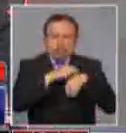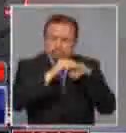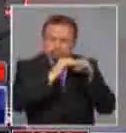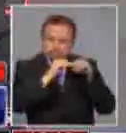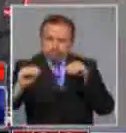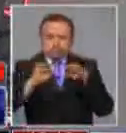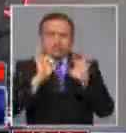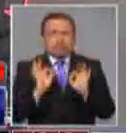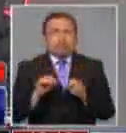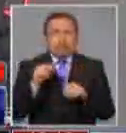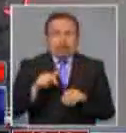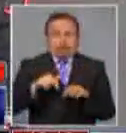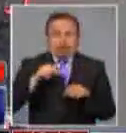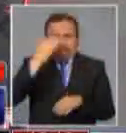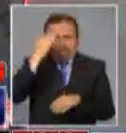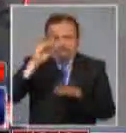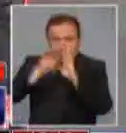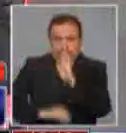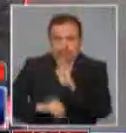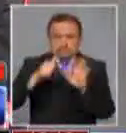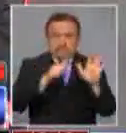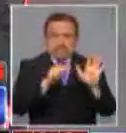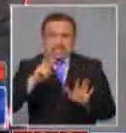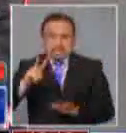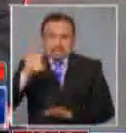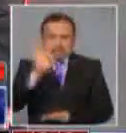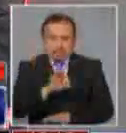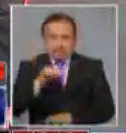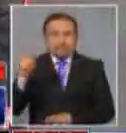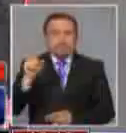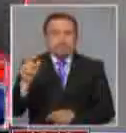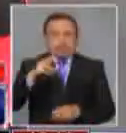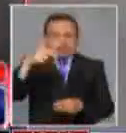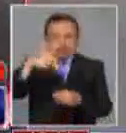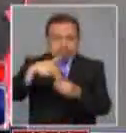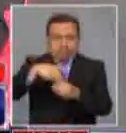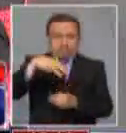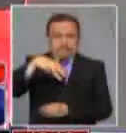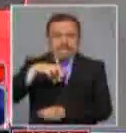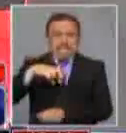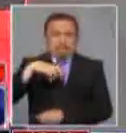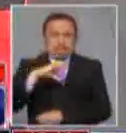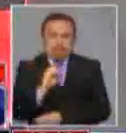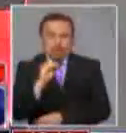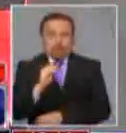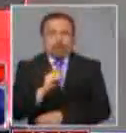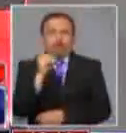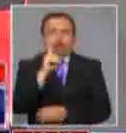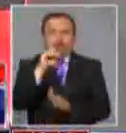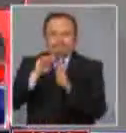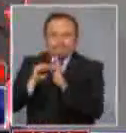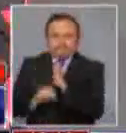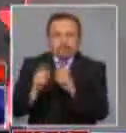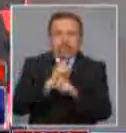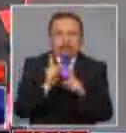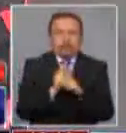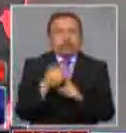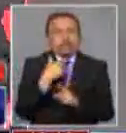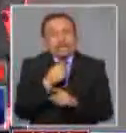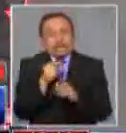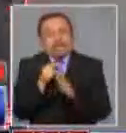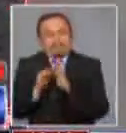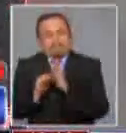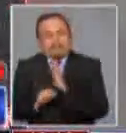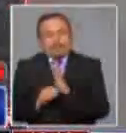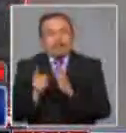porque hoy día bajo 62 pero lo que ha hecho el mesco hoy día que se puso en funcionamiento evitar que baje más la bencina y lo que uno quisiera es